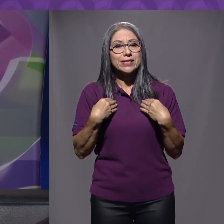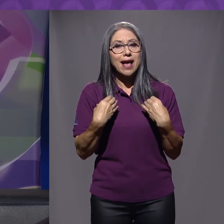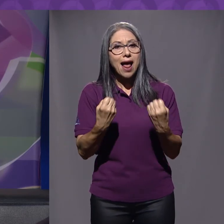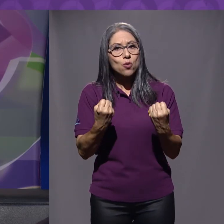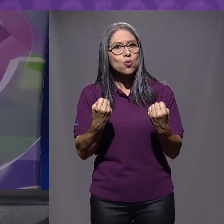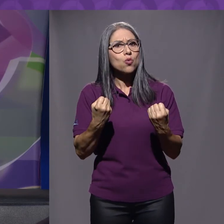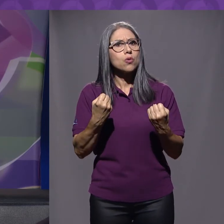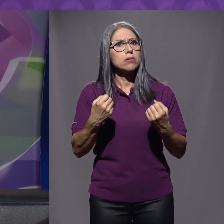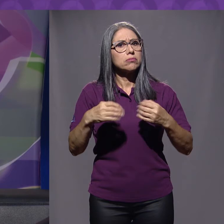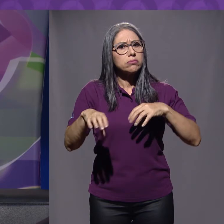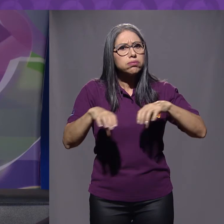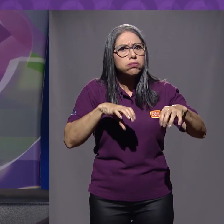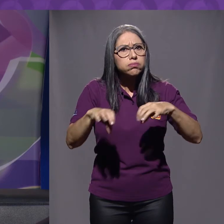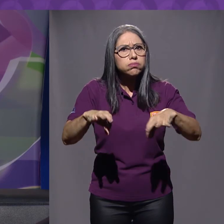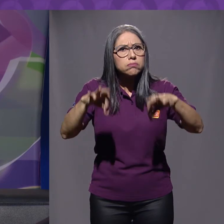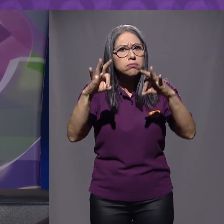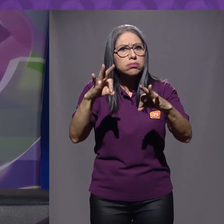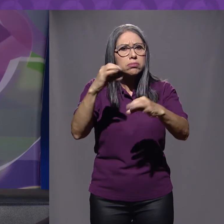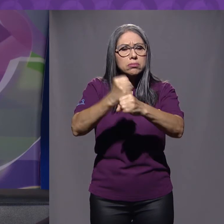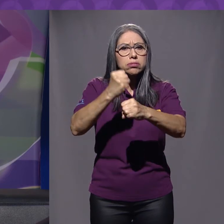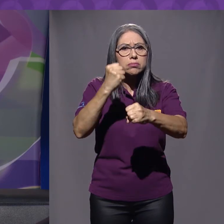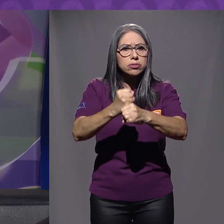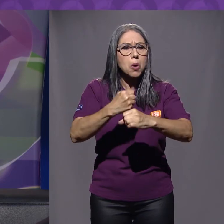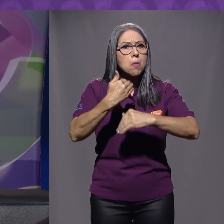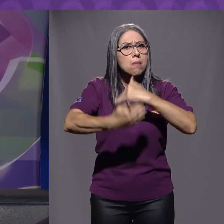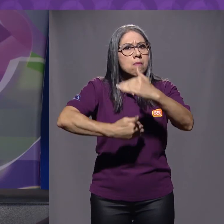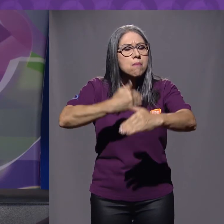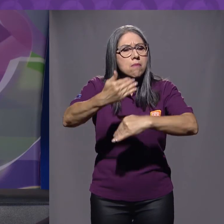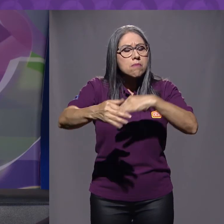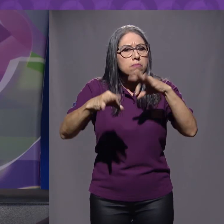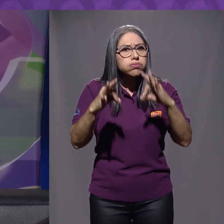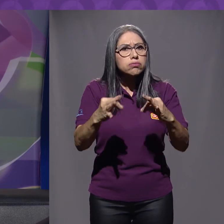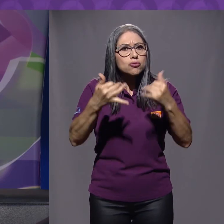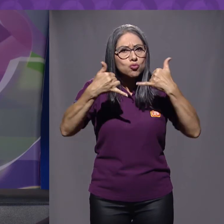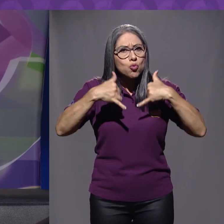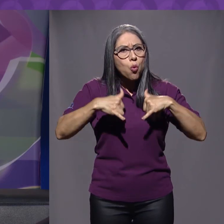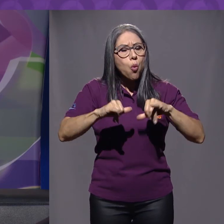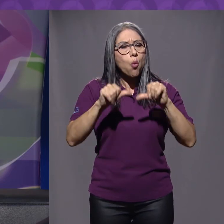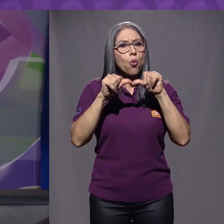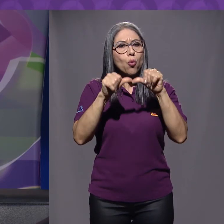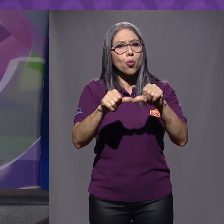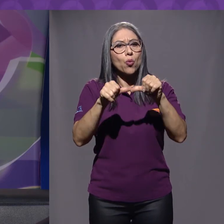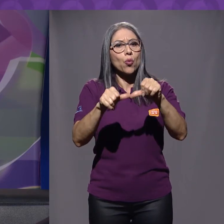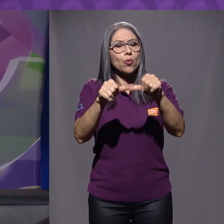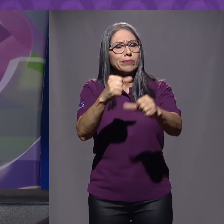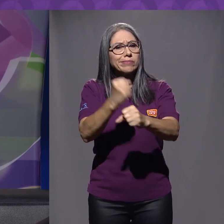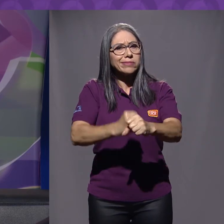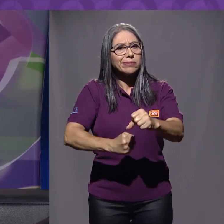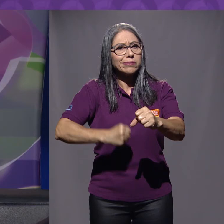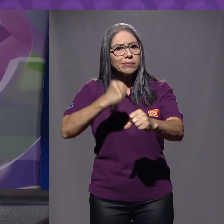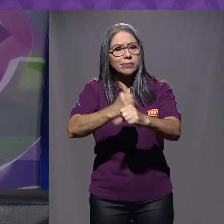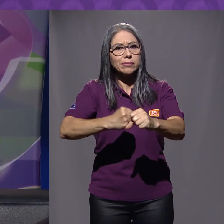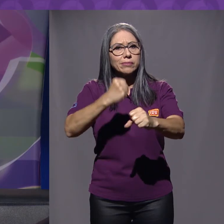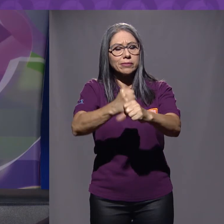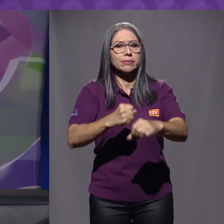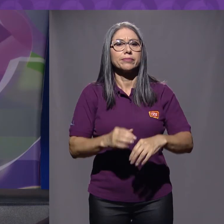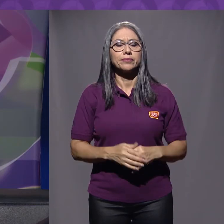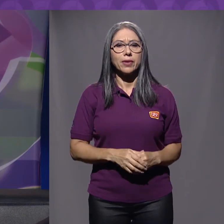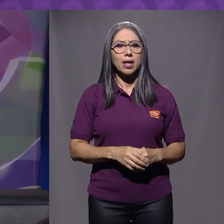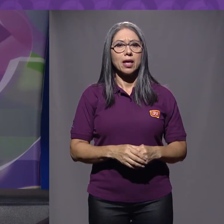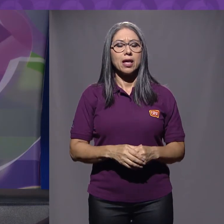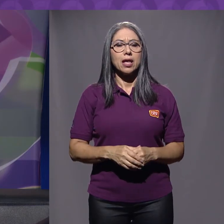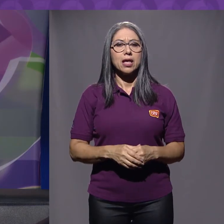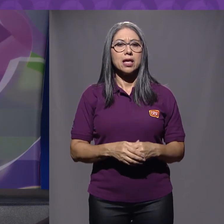fueron totalmente proactivos, fueron eficientes y han estado trabajando y ahí están todavía, ¿verdad?, dando su tarea.